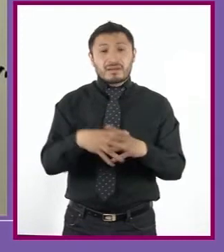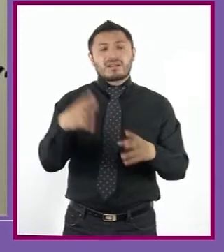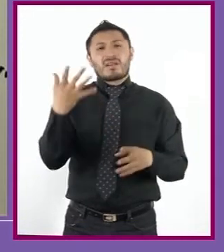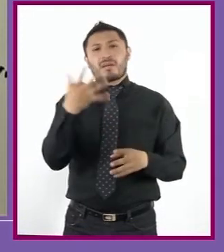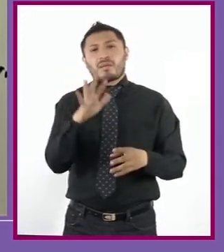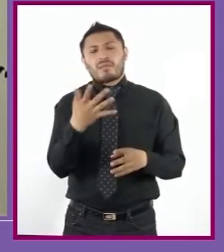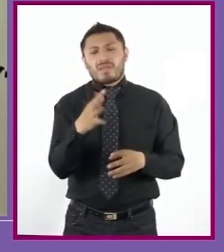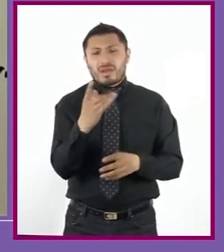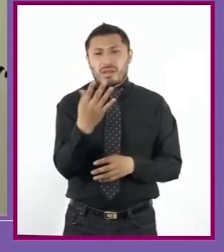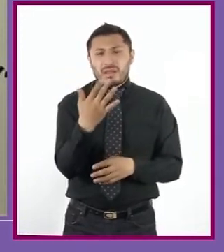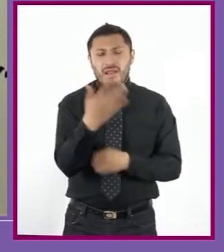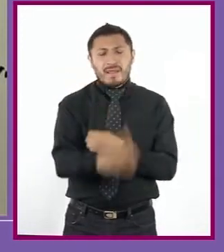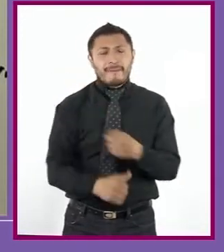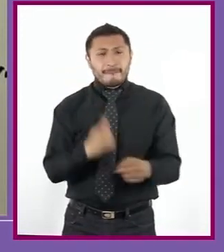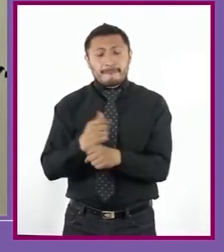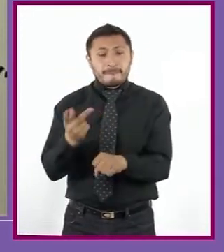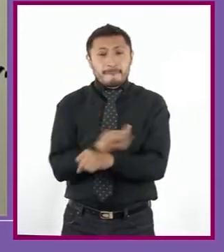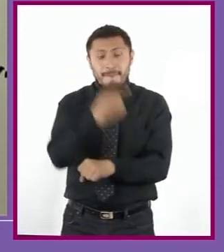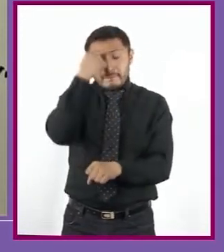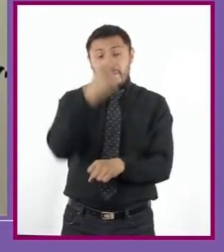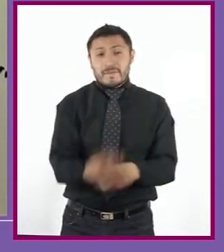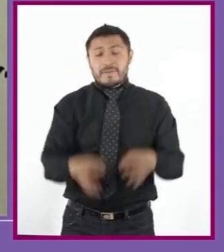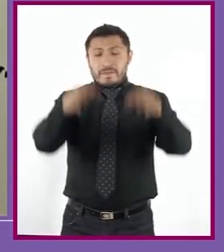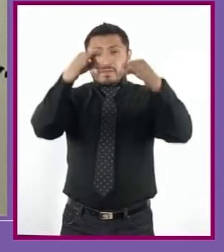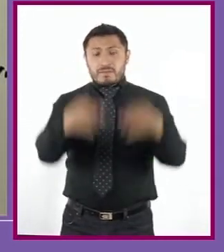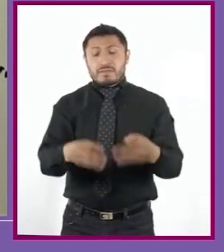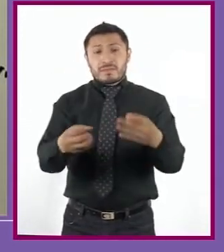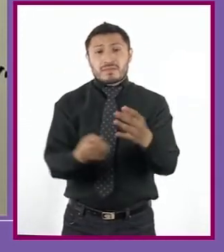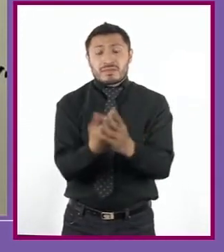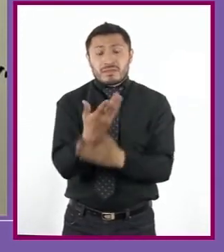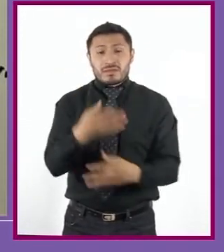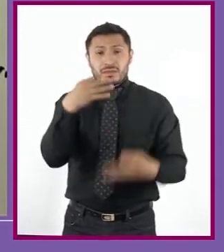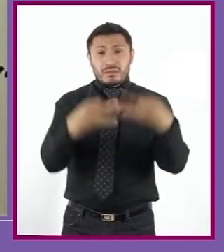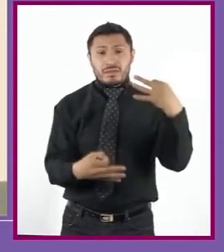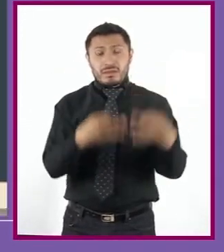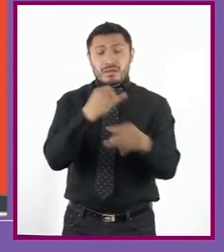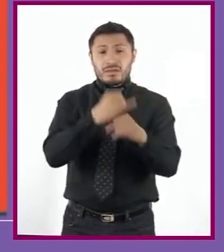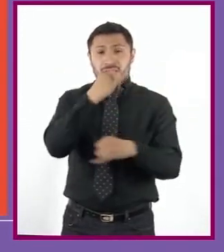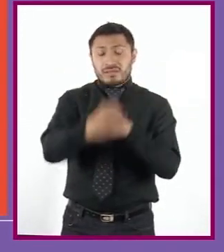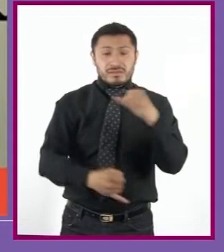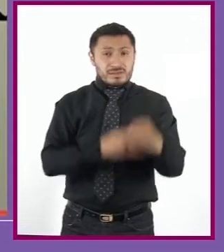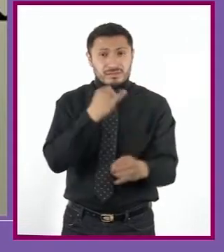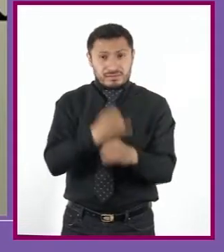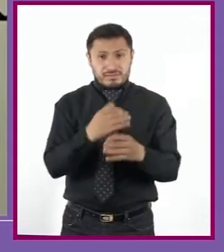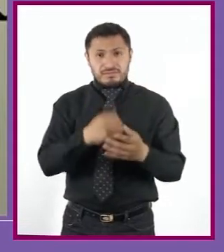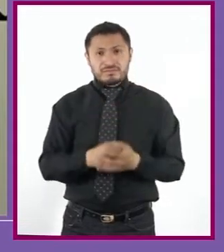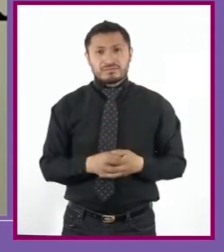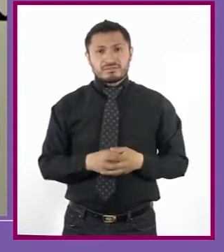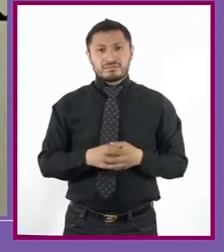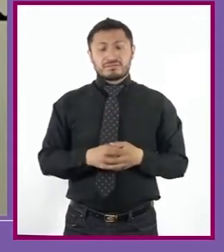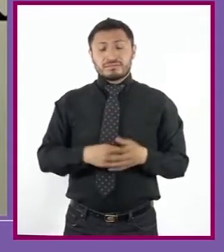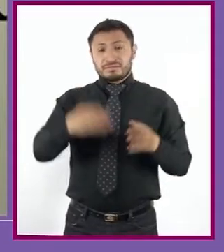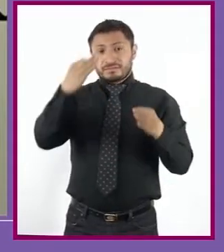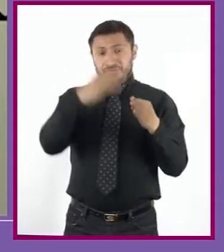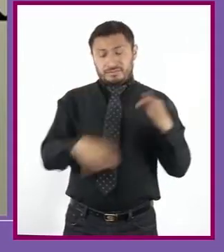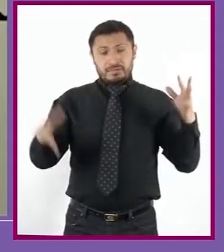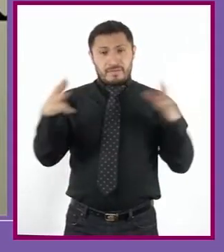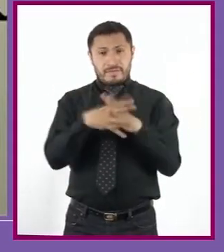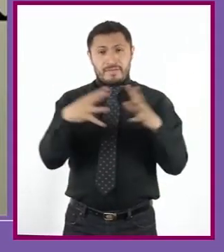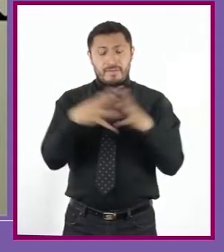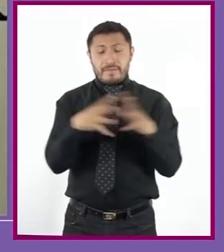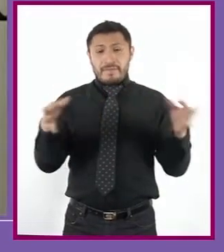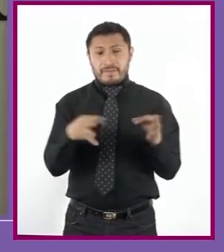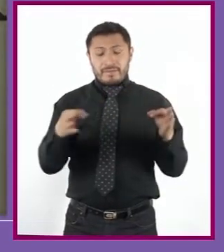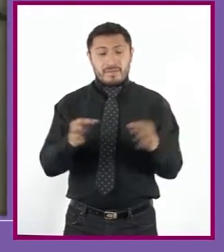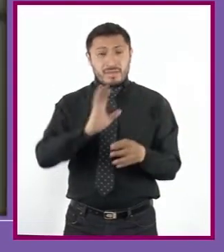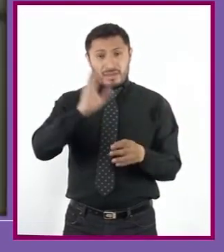casi 50 años para que se estableciera un nuevo tribunal internacional. Al final de la Guerra Fría,